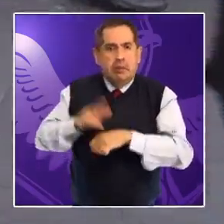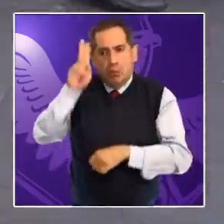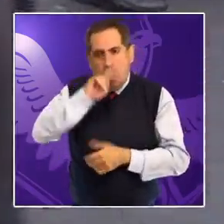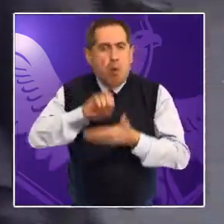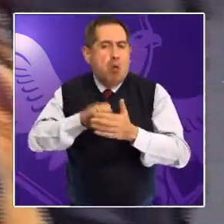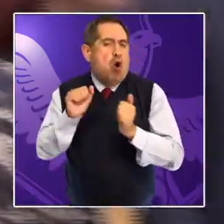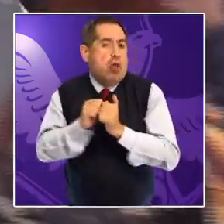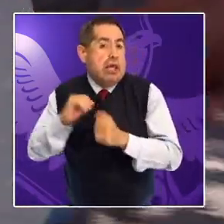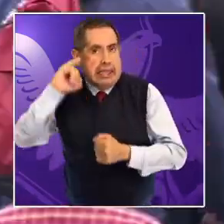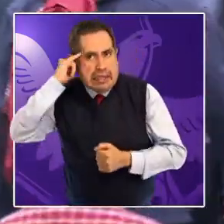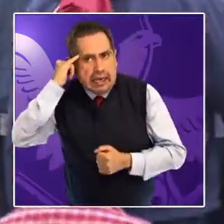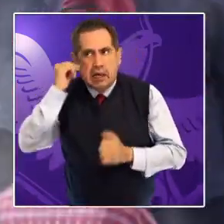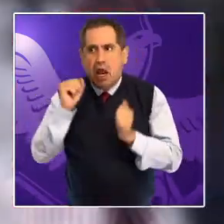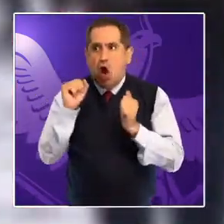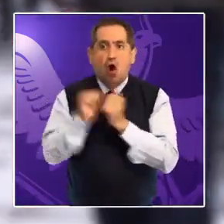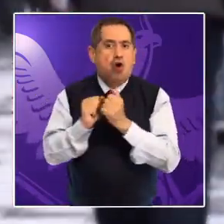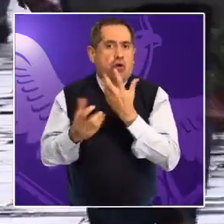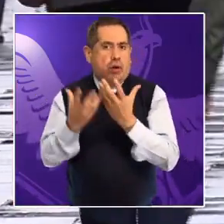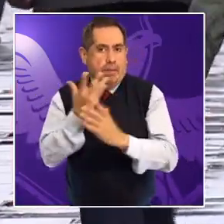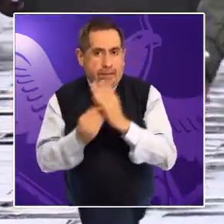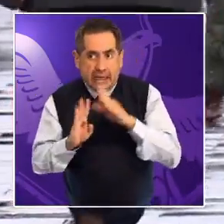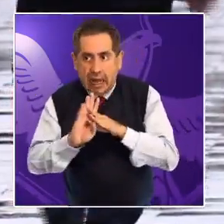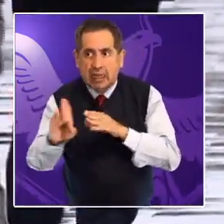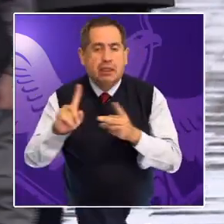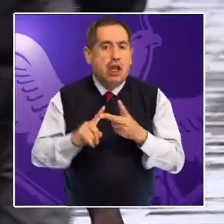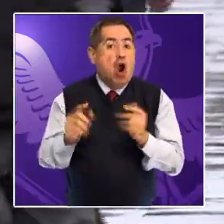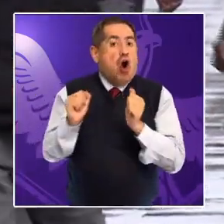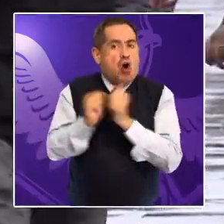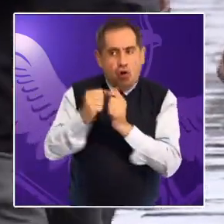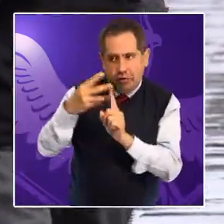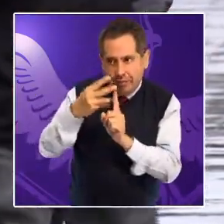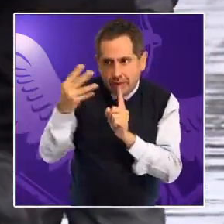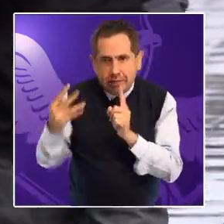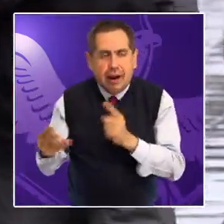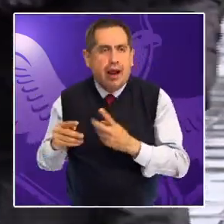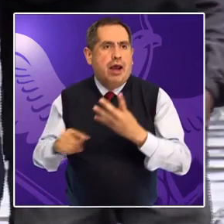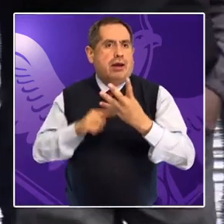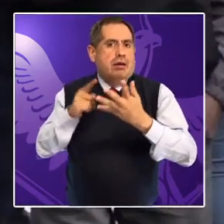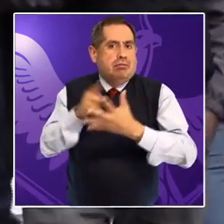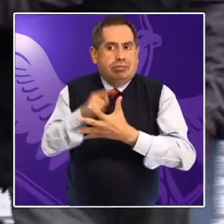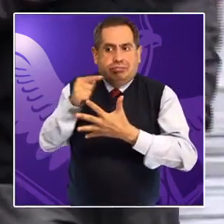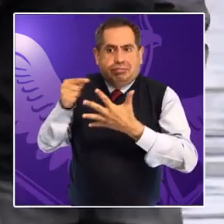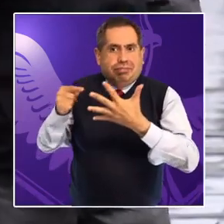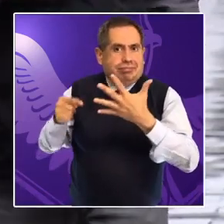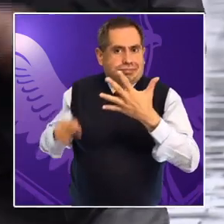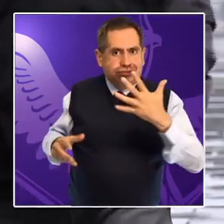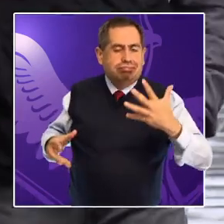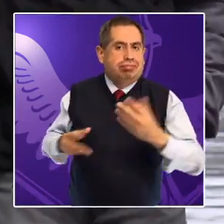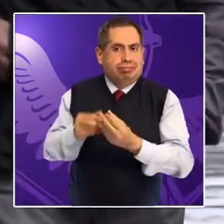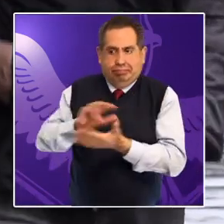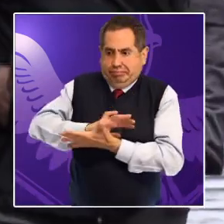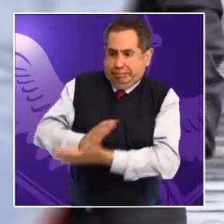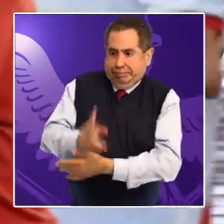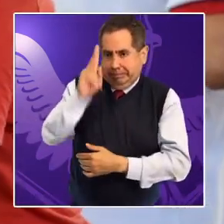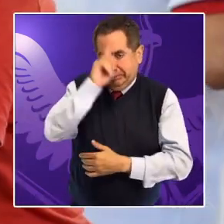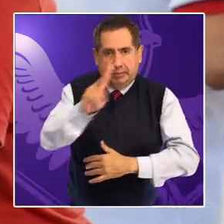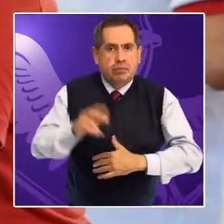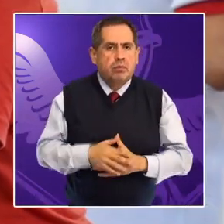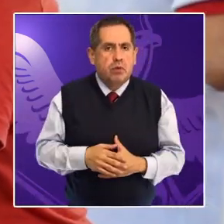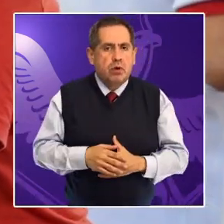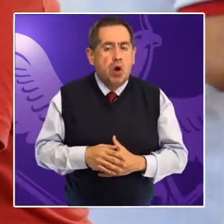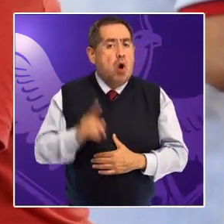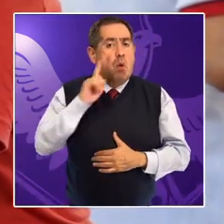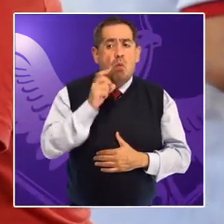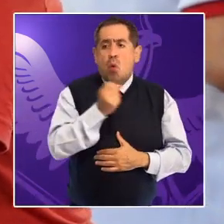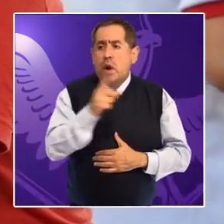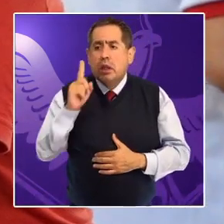ser indígena, ser migrante, ser persona de la diversidad sexual, entre otras. Las mujeres,